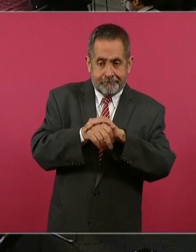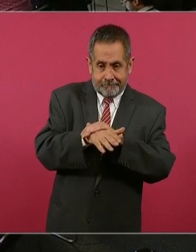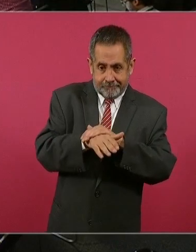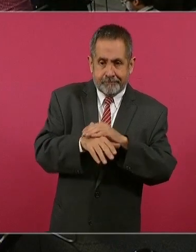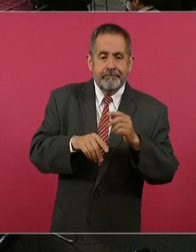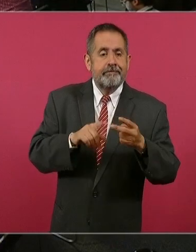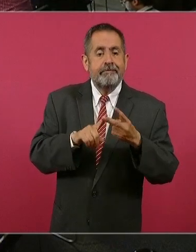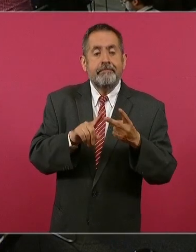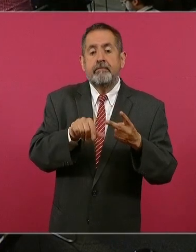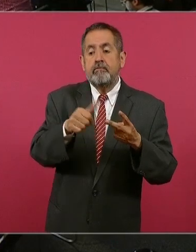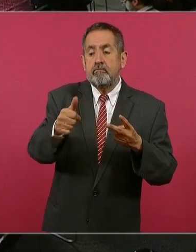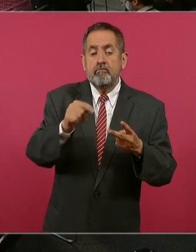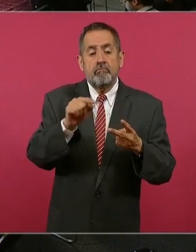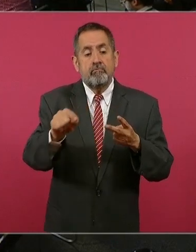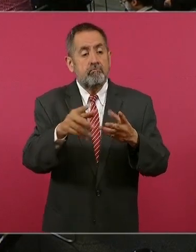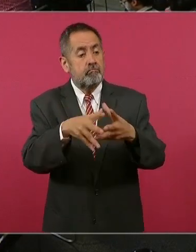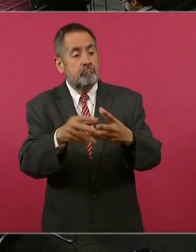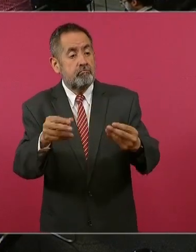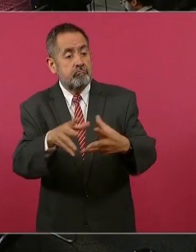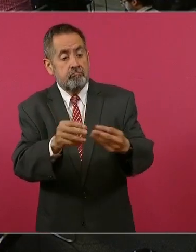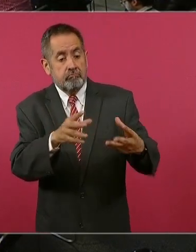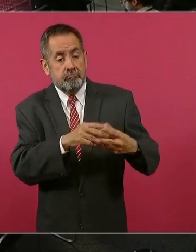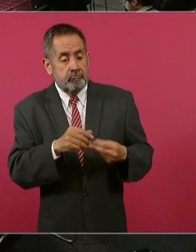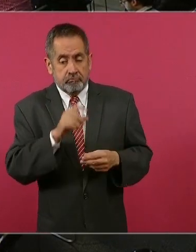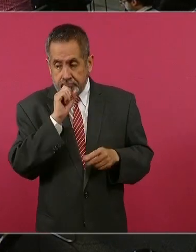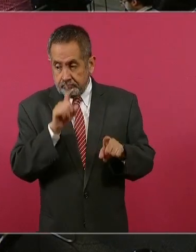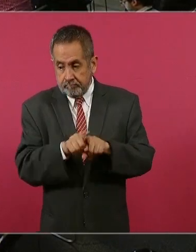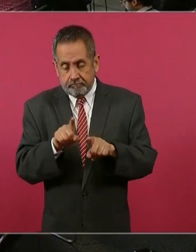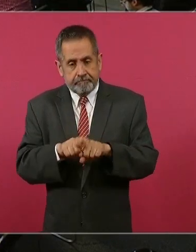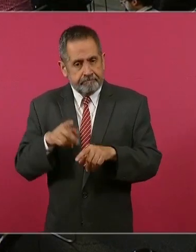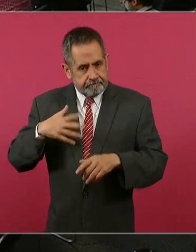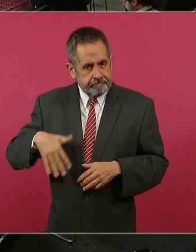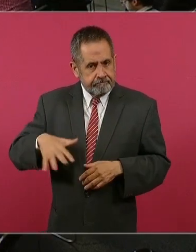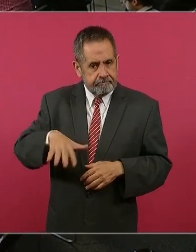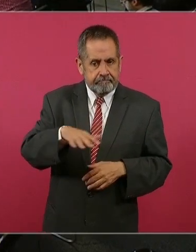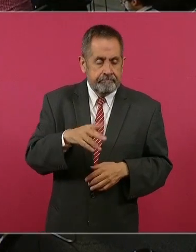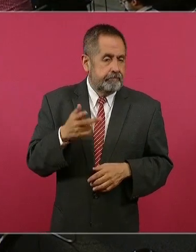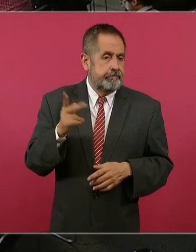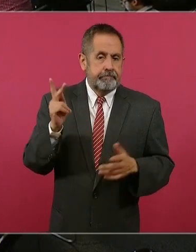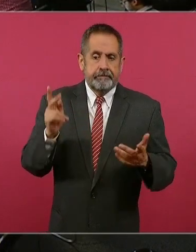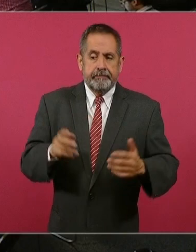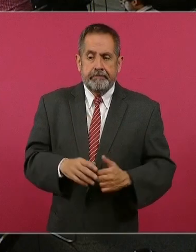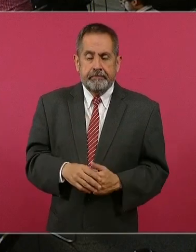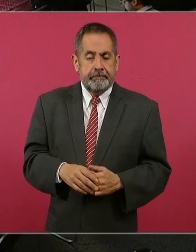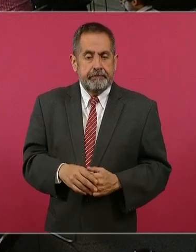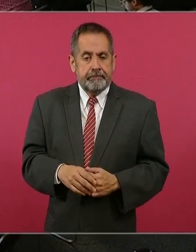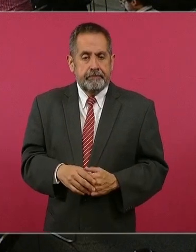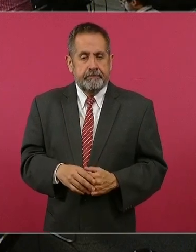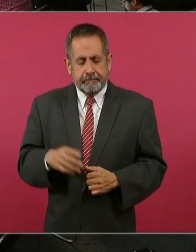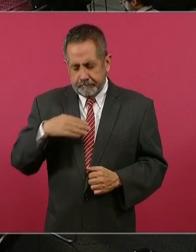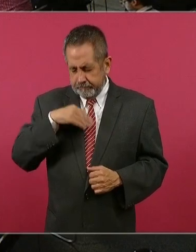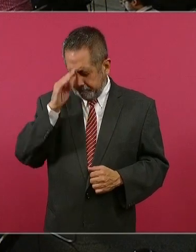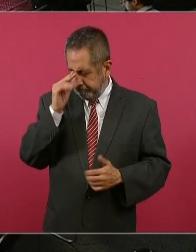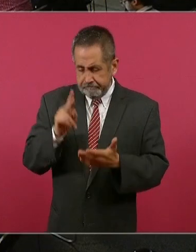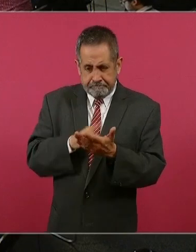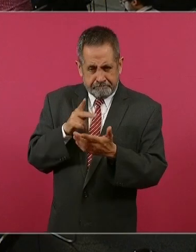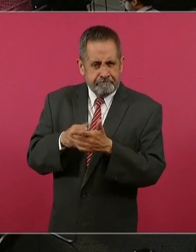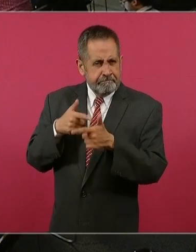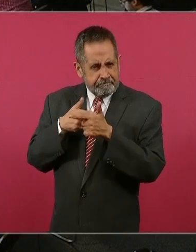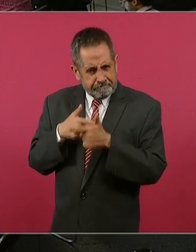de muchos otros desaparecidos. Pero estamos